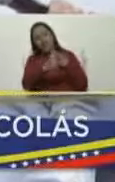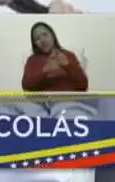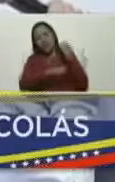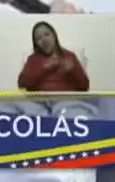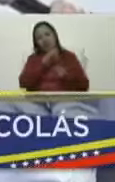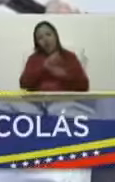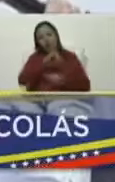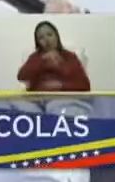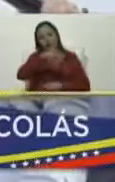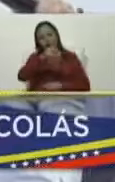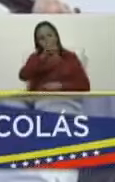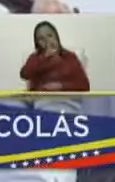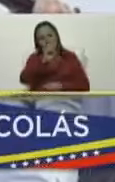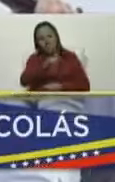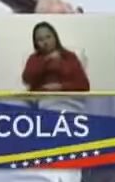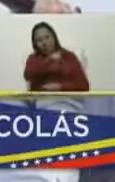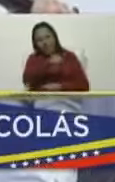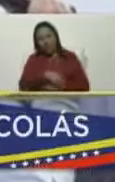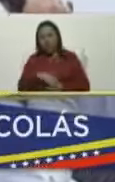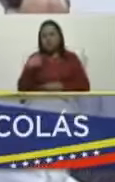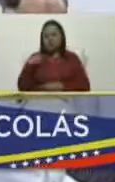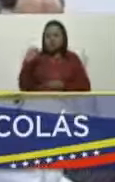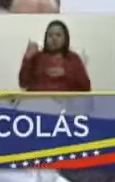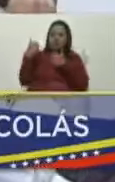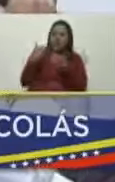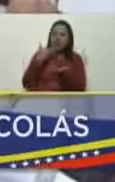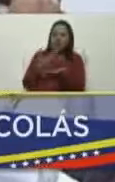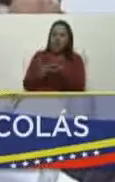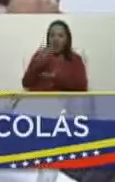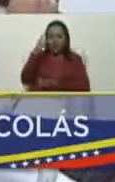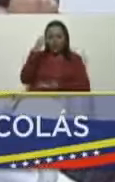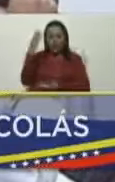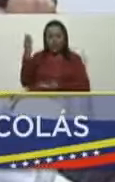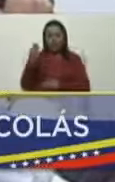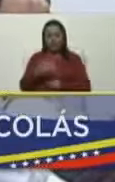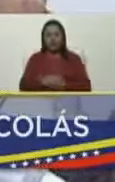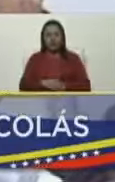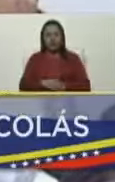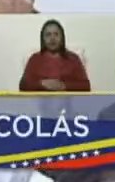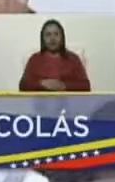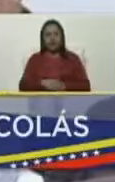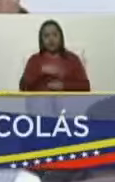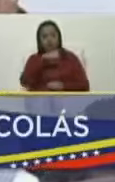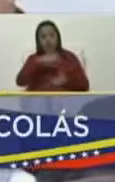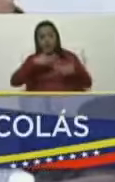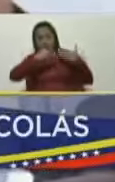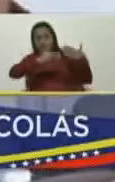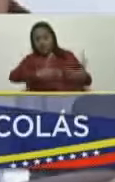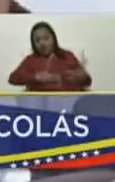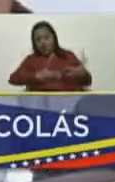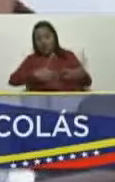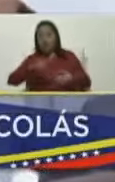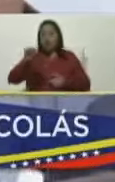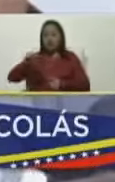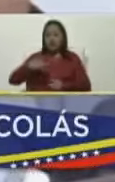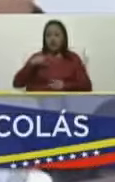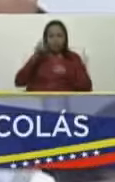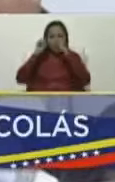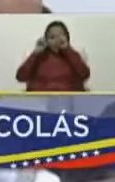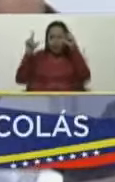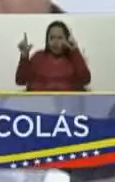José? Cuéntame. Bien, bien, gracias a Dios. ¿Has avanzado? Sí, sorprendido